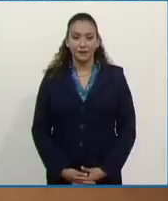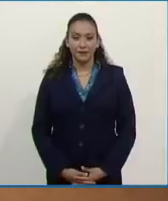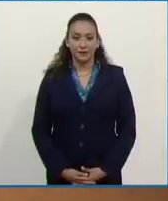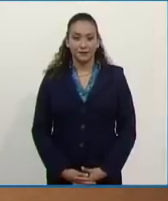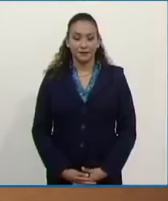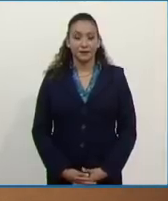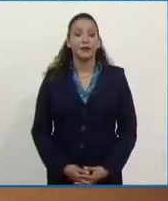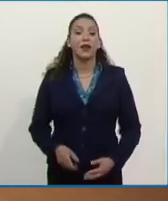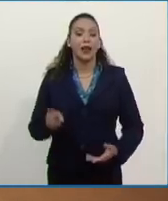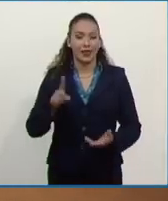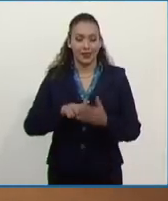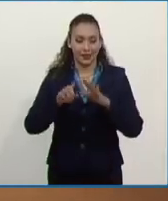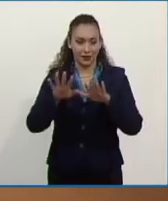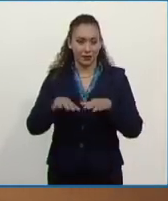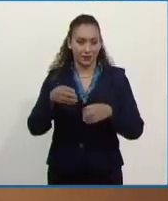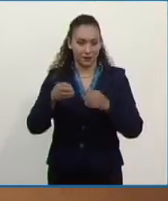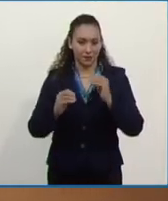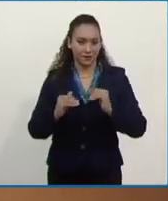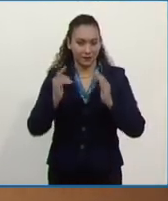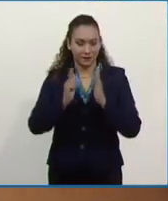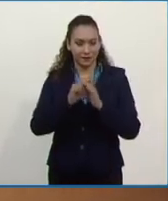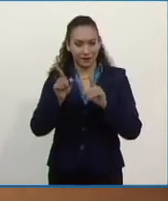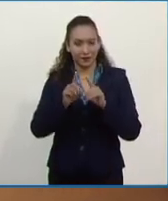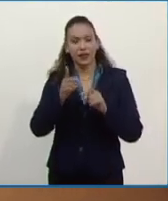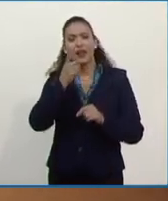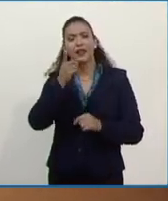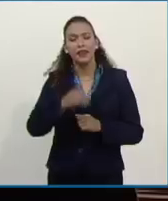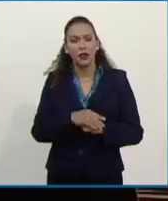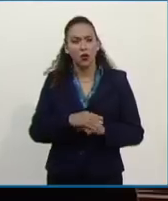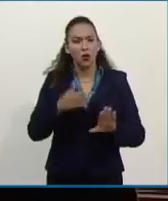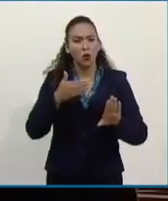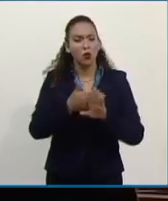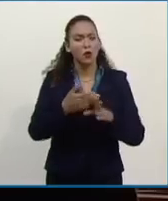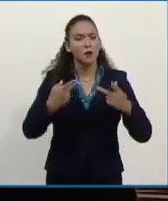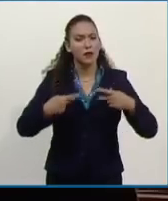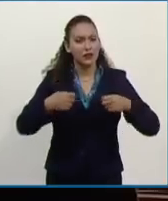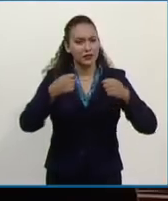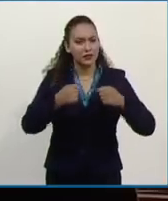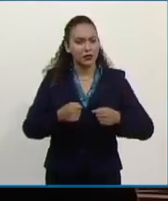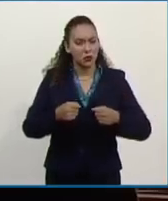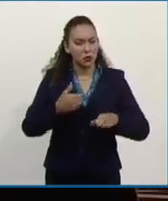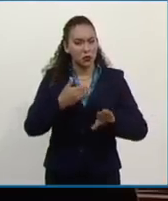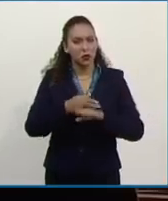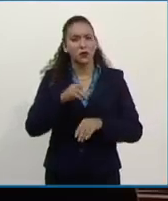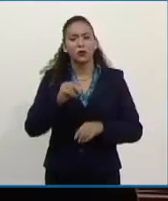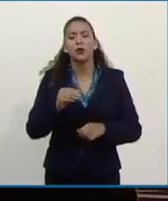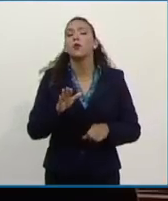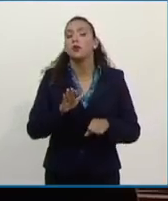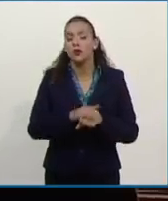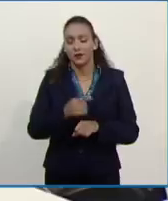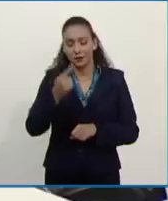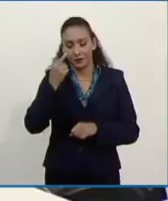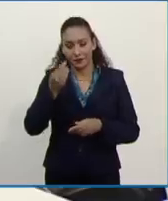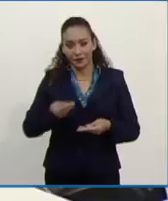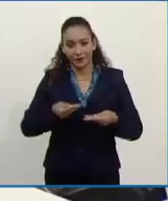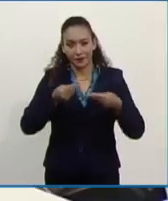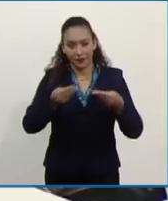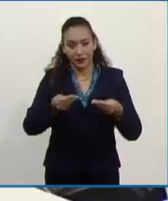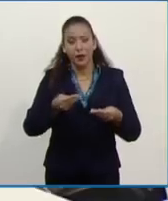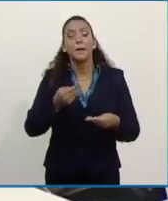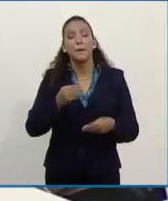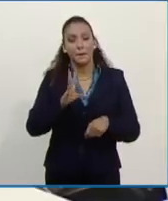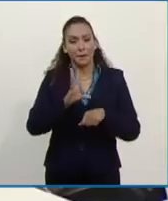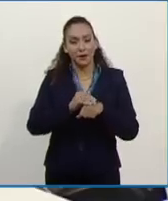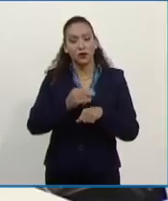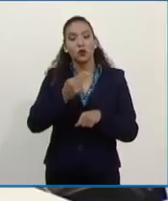El Pleno también determinó que no pone en riesgo la seguridad nacional entregar versión pública de la resolución que autorizó el cambio de uso de